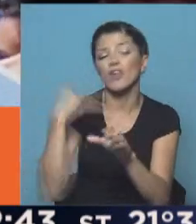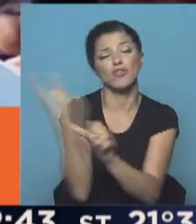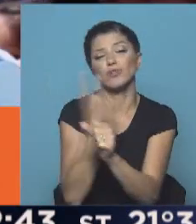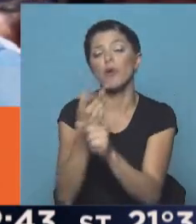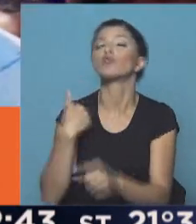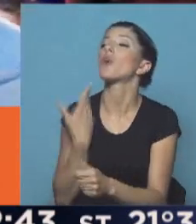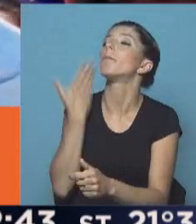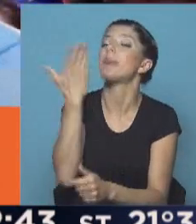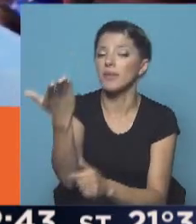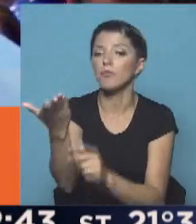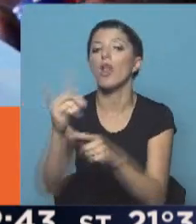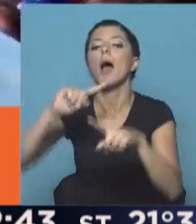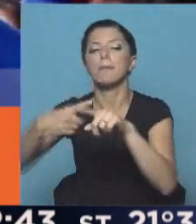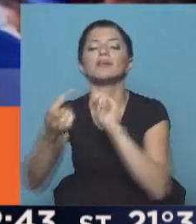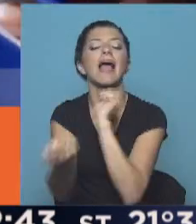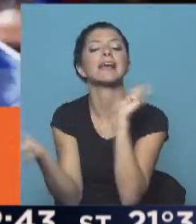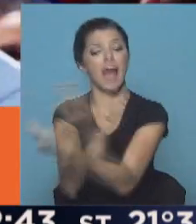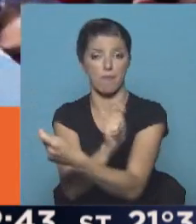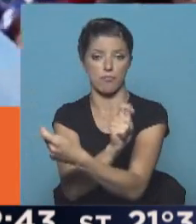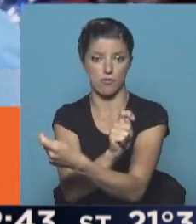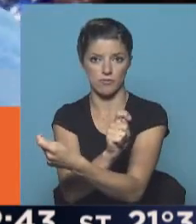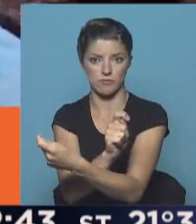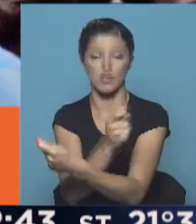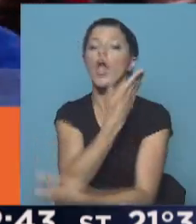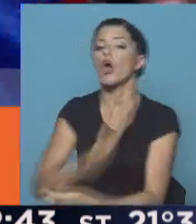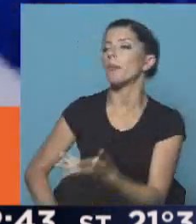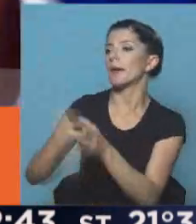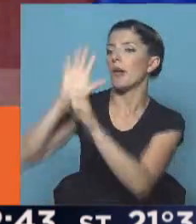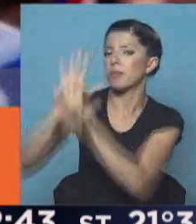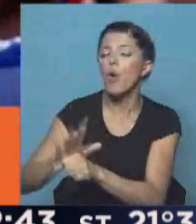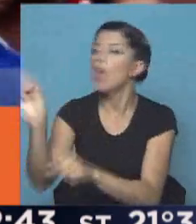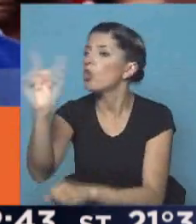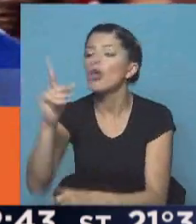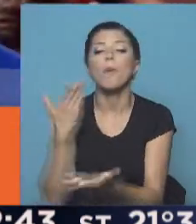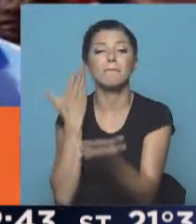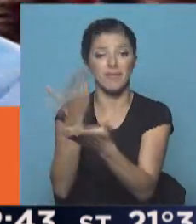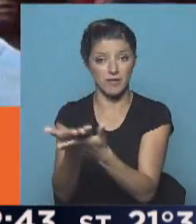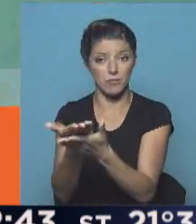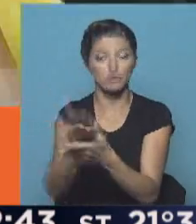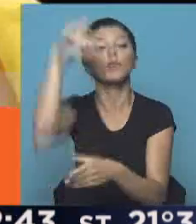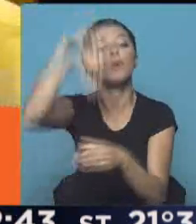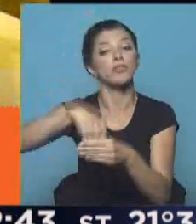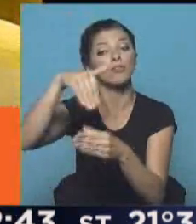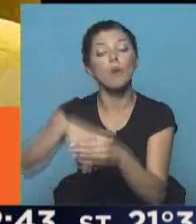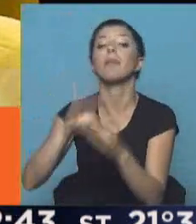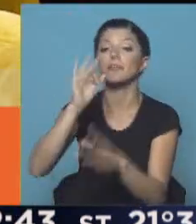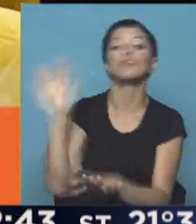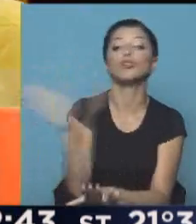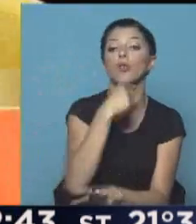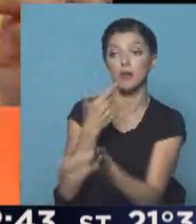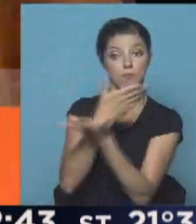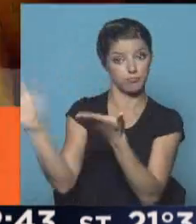pidiendo un cambio en la conducción política, nosotros no estamos pidiendo derrocar el gobierno, nosotros estamos pidiendo que haya revocatorio. Eso no es nada de malo.